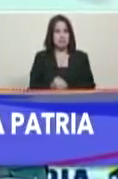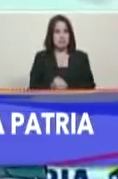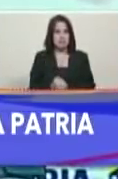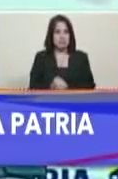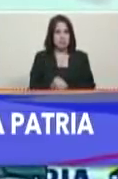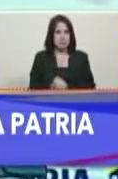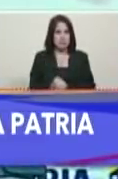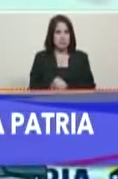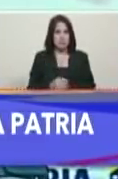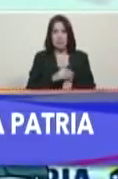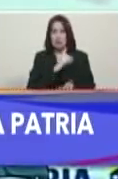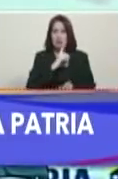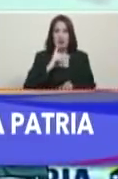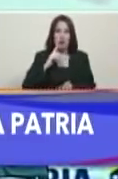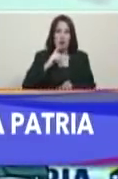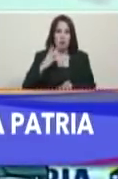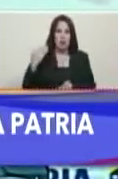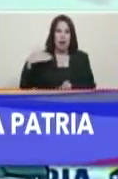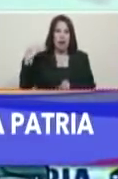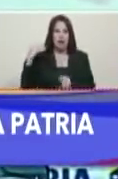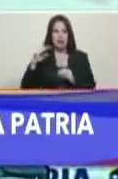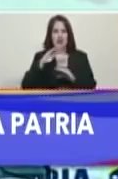ACUDE, te estamos esperando.